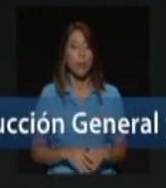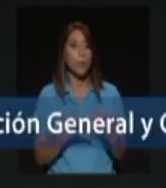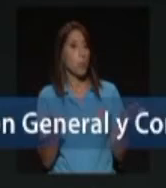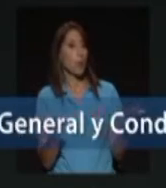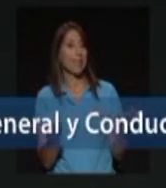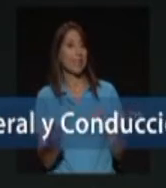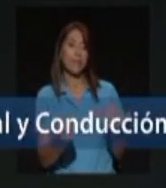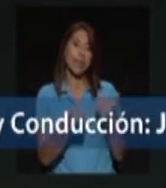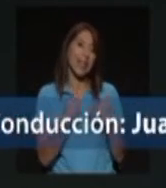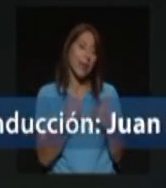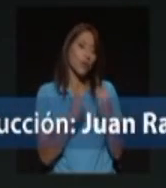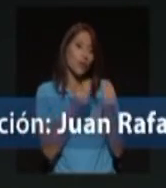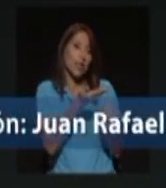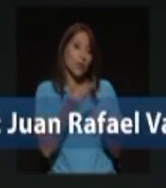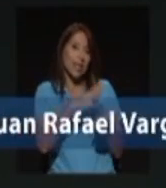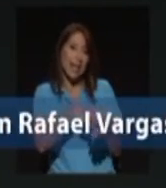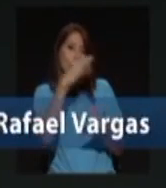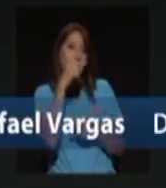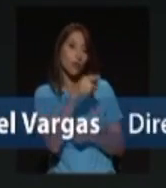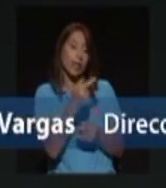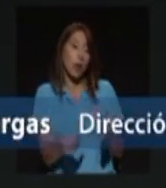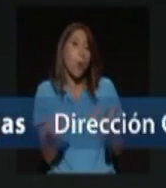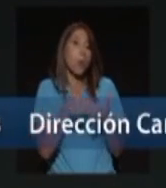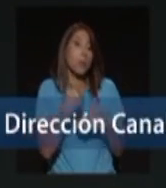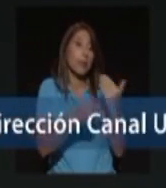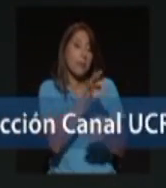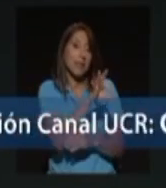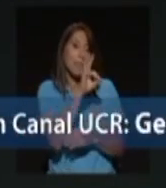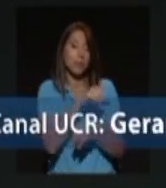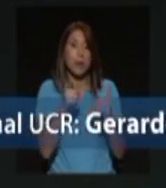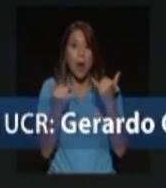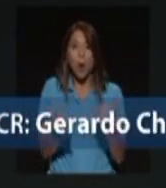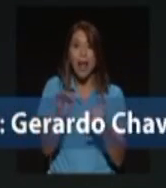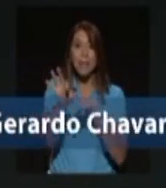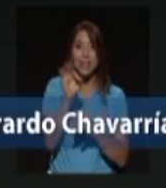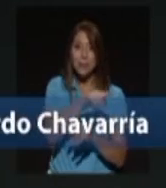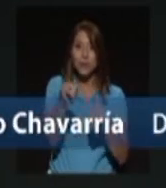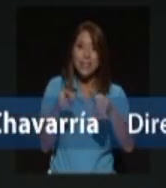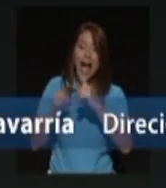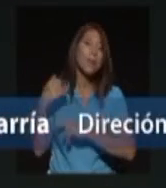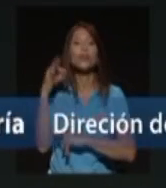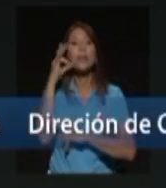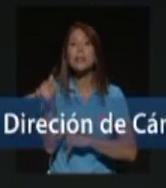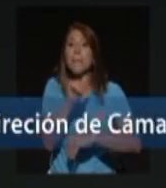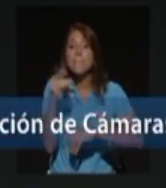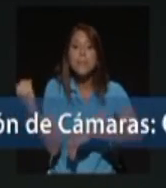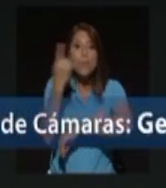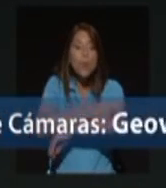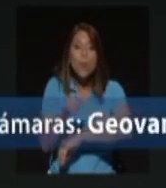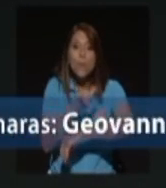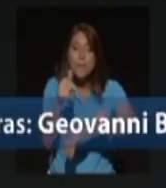tenemos muchas cosas que aprender de usted y lo volveremos a invitar, pero de momento invitamos a las amigas y amigos a que en los mismos tiempos y